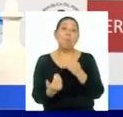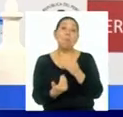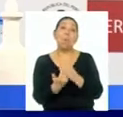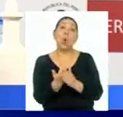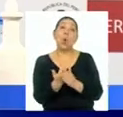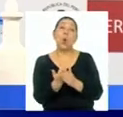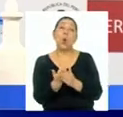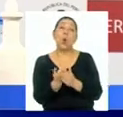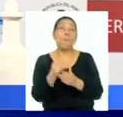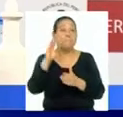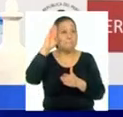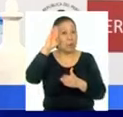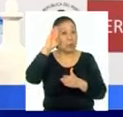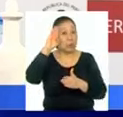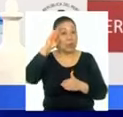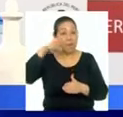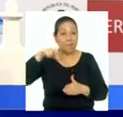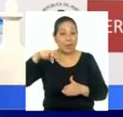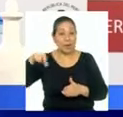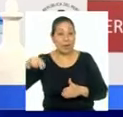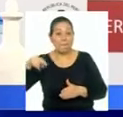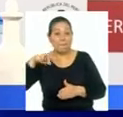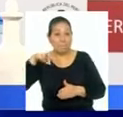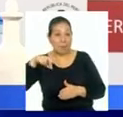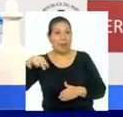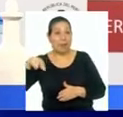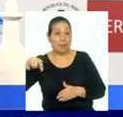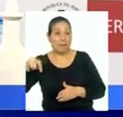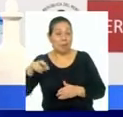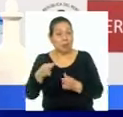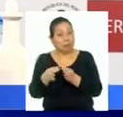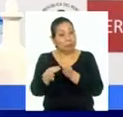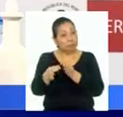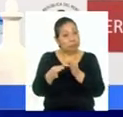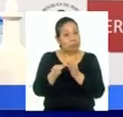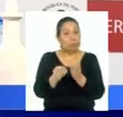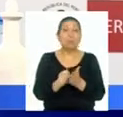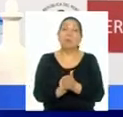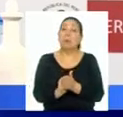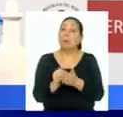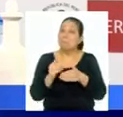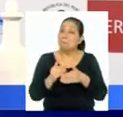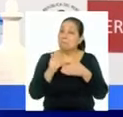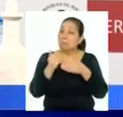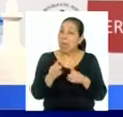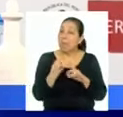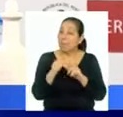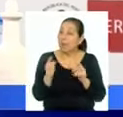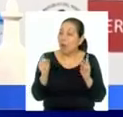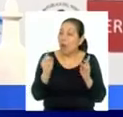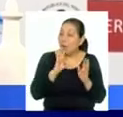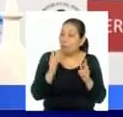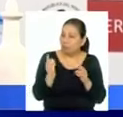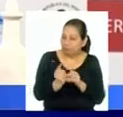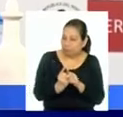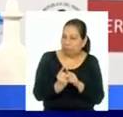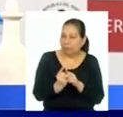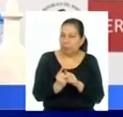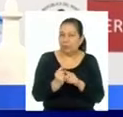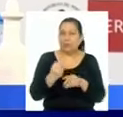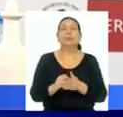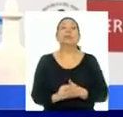Modernización de la Policía Nacional del Perú, de lo que daré cuenta de manera un poquito más extensa, pero siempre breve, en las próximas, en